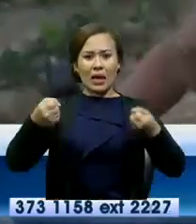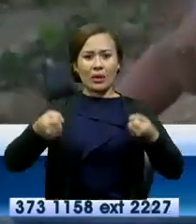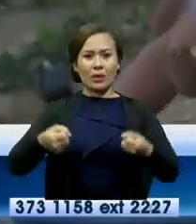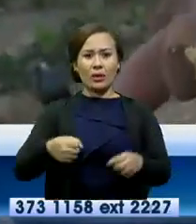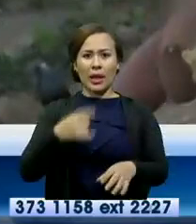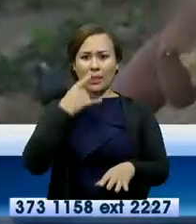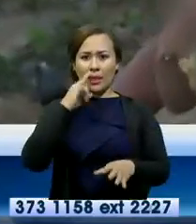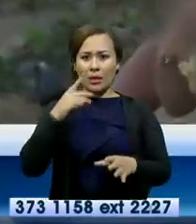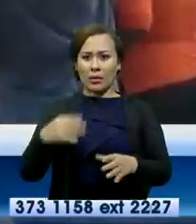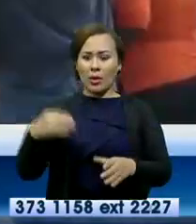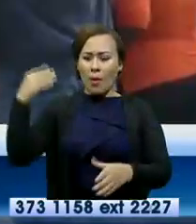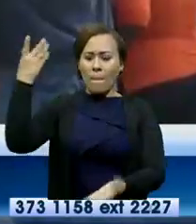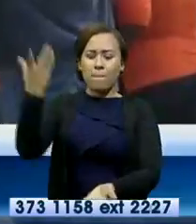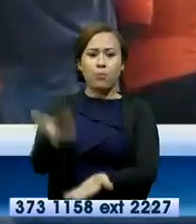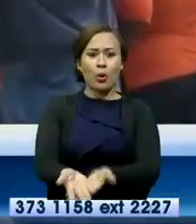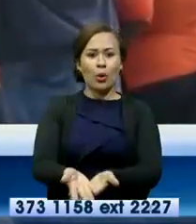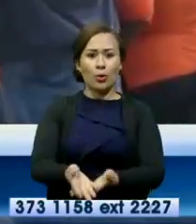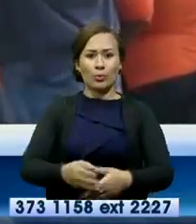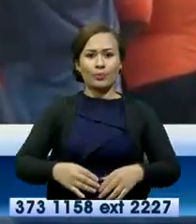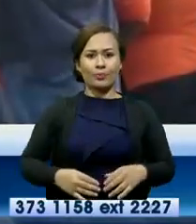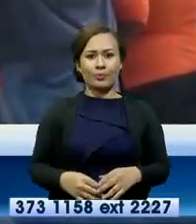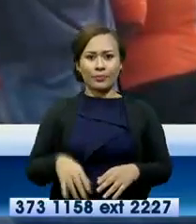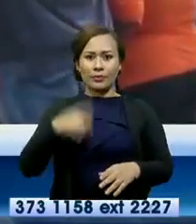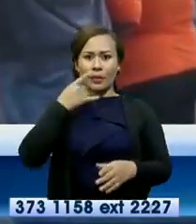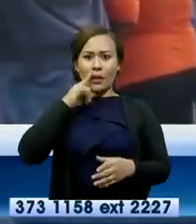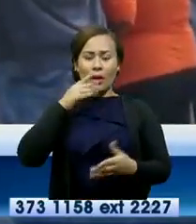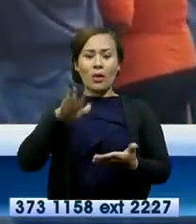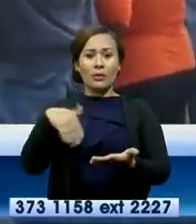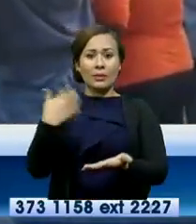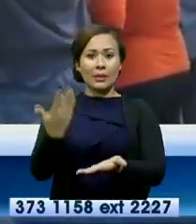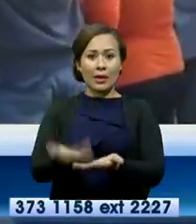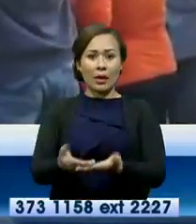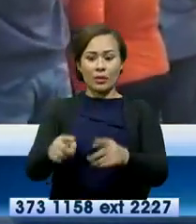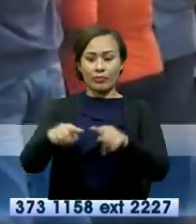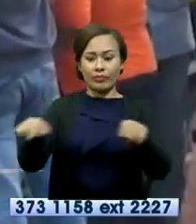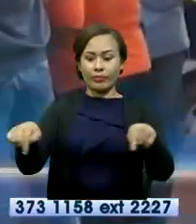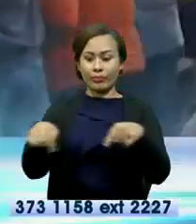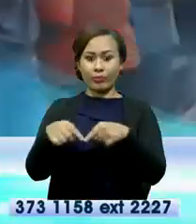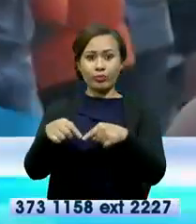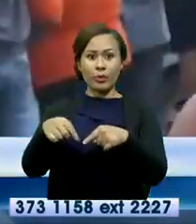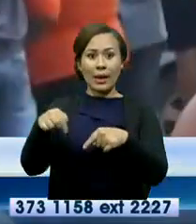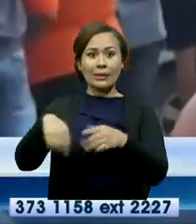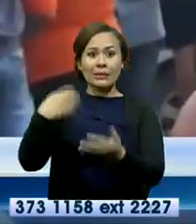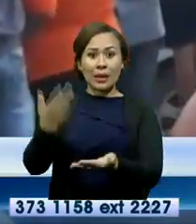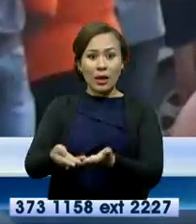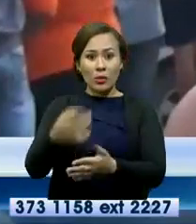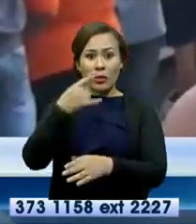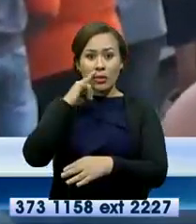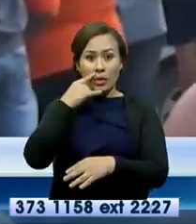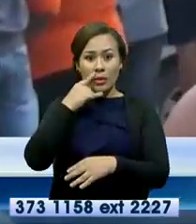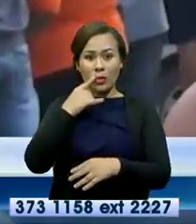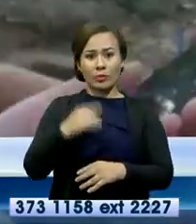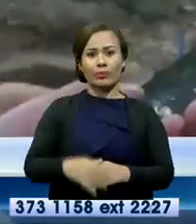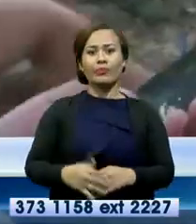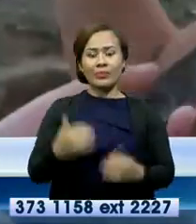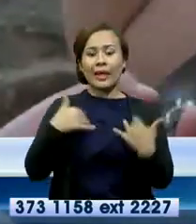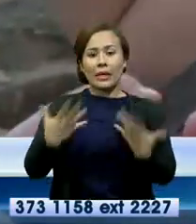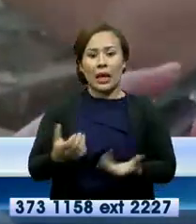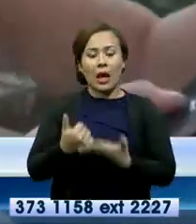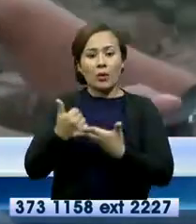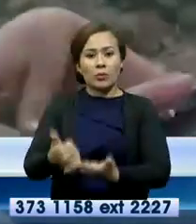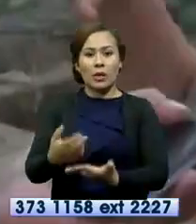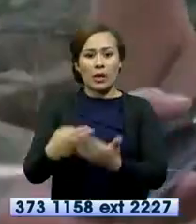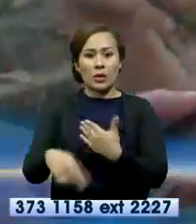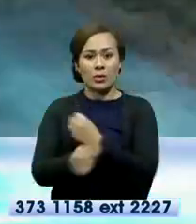se pasará y se fue de un niño que se le cayó al podas había ya por por si quiere salvar a su hijo la